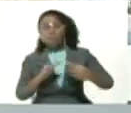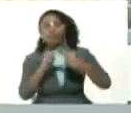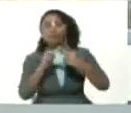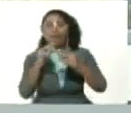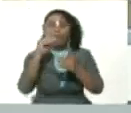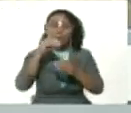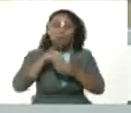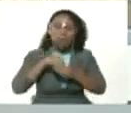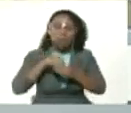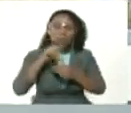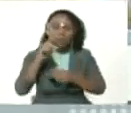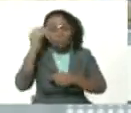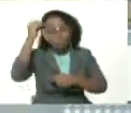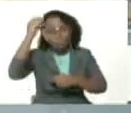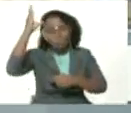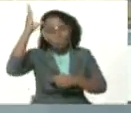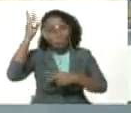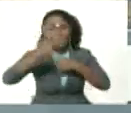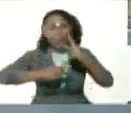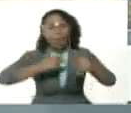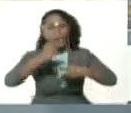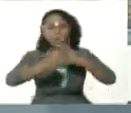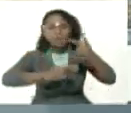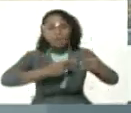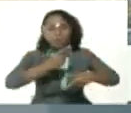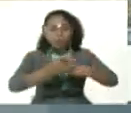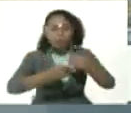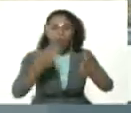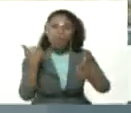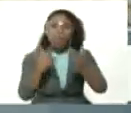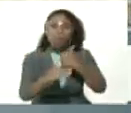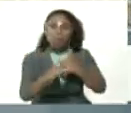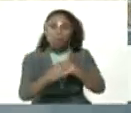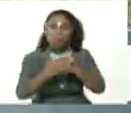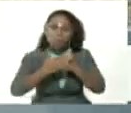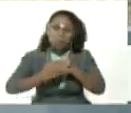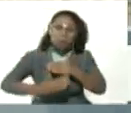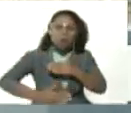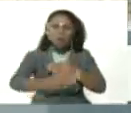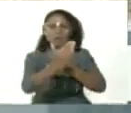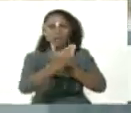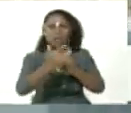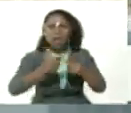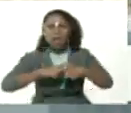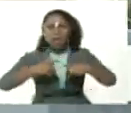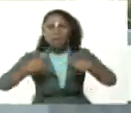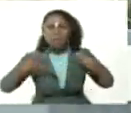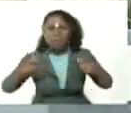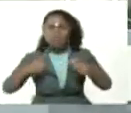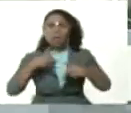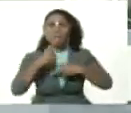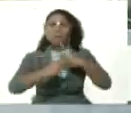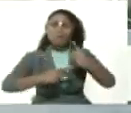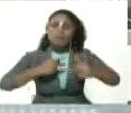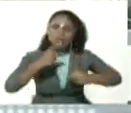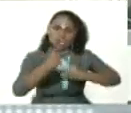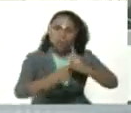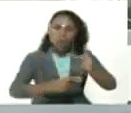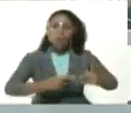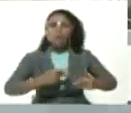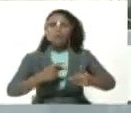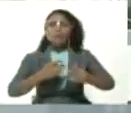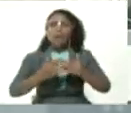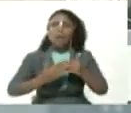adentro con sus capacidades productivas y lo que vamos es pa'lante en el crecimiento, en la producción, en